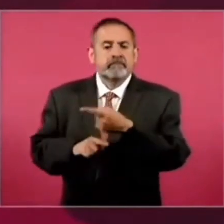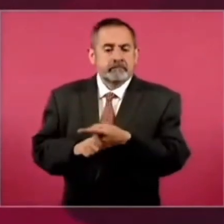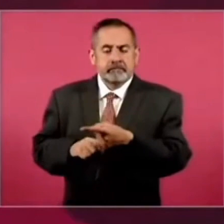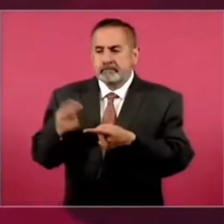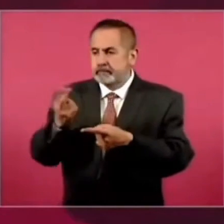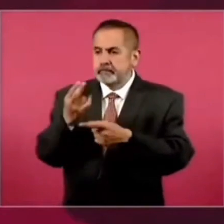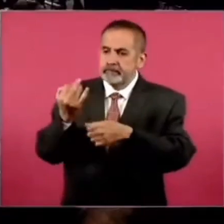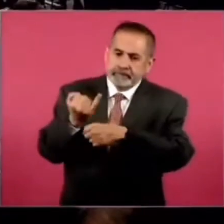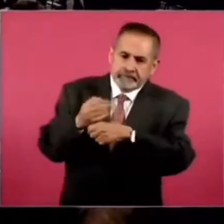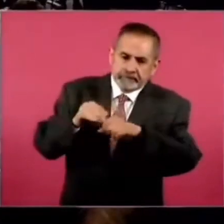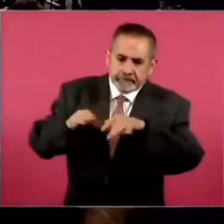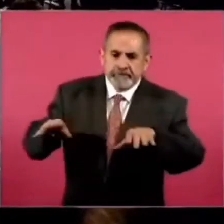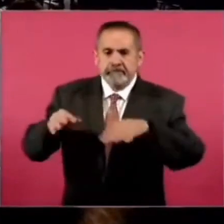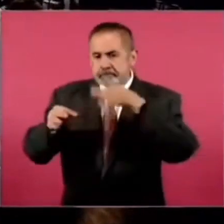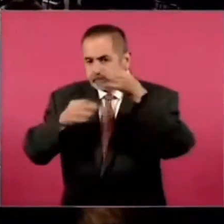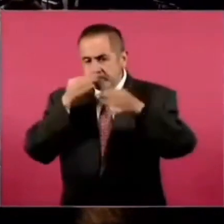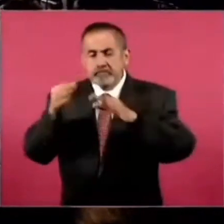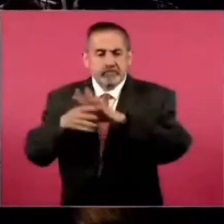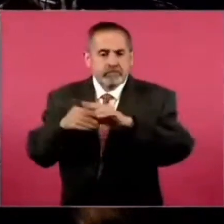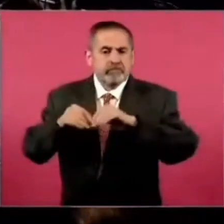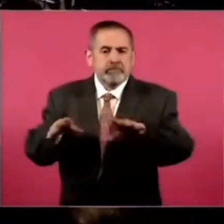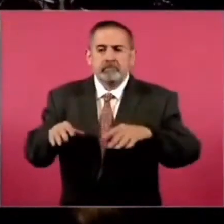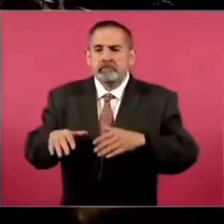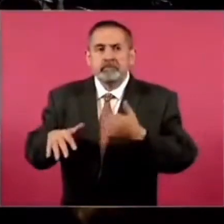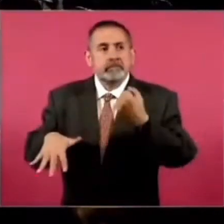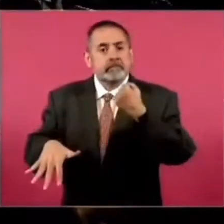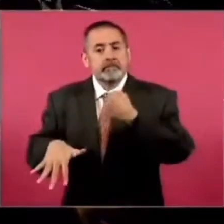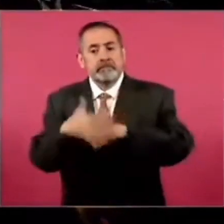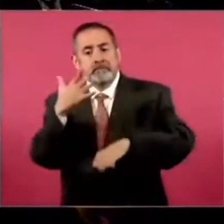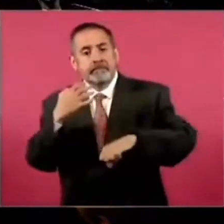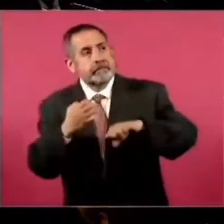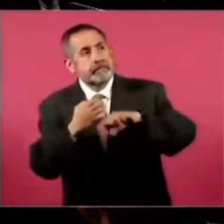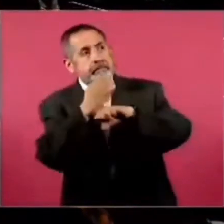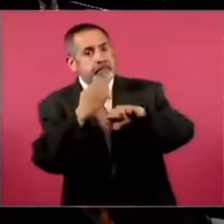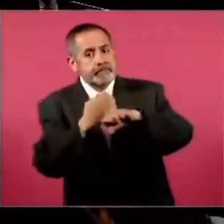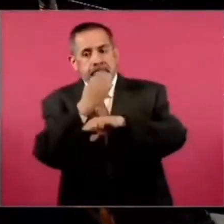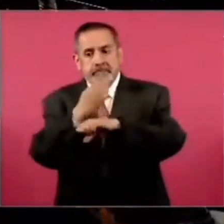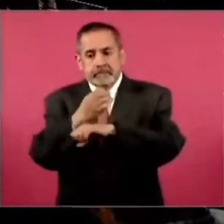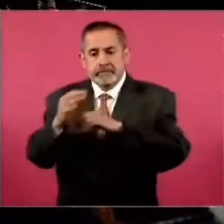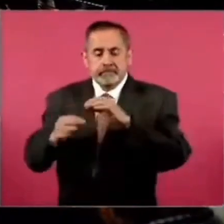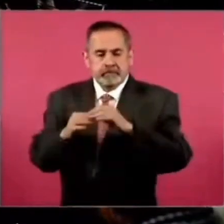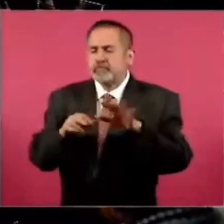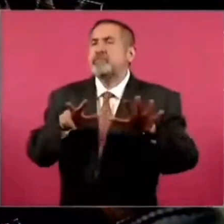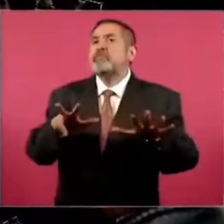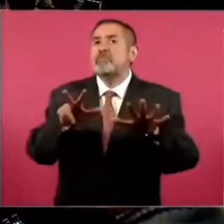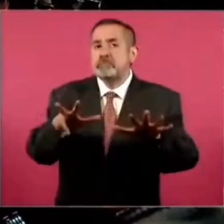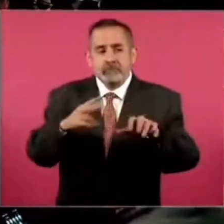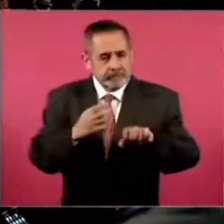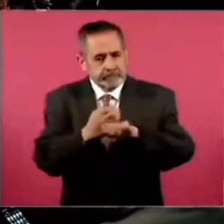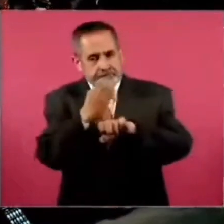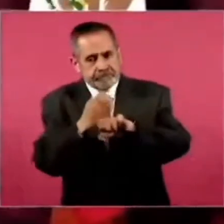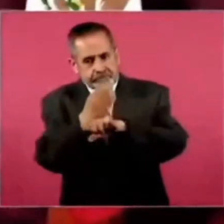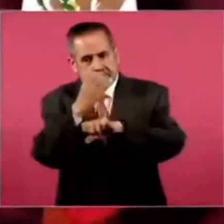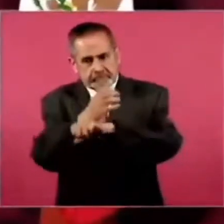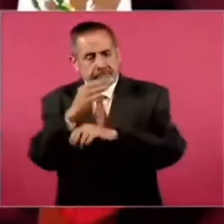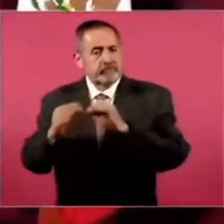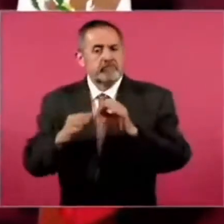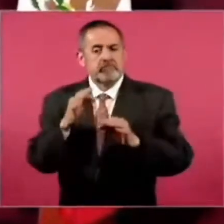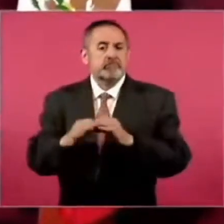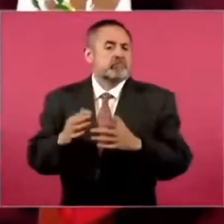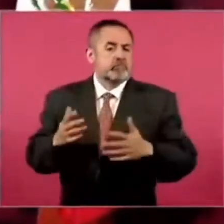informando de quince estados dieciocho dieciocho